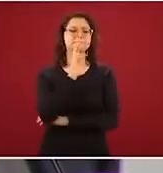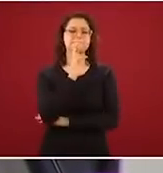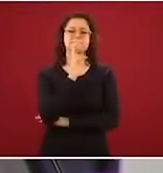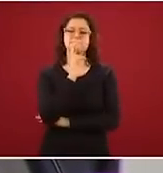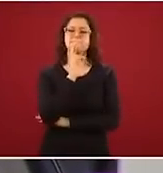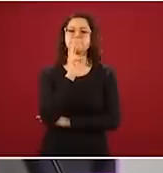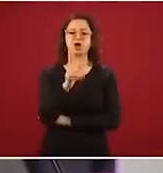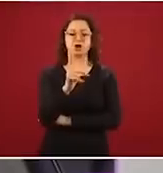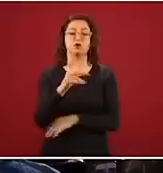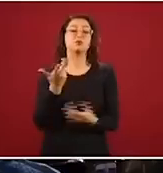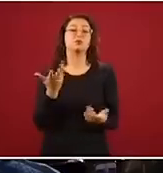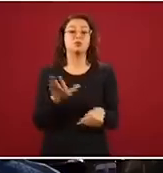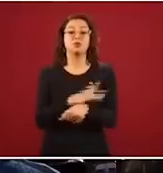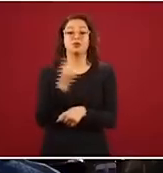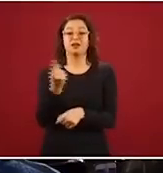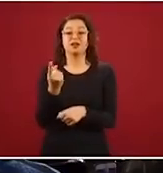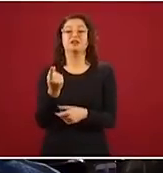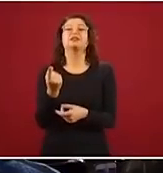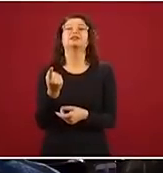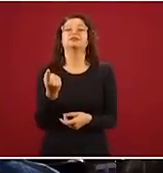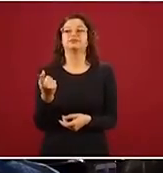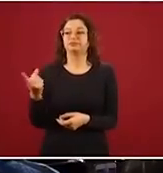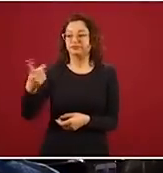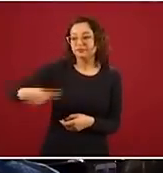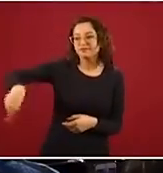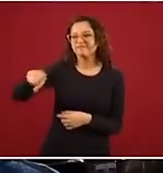Les va a costar más trabajo, por ejemplo,